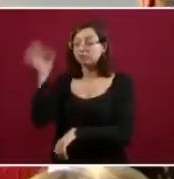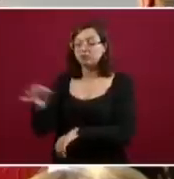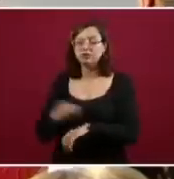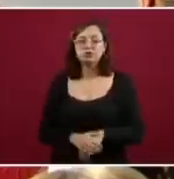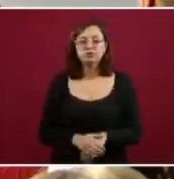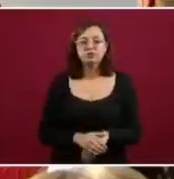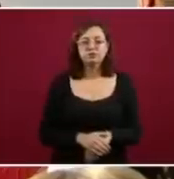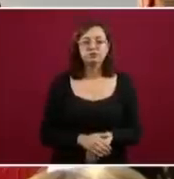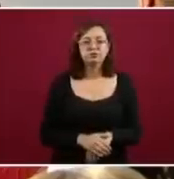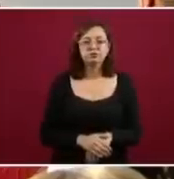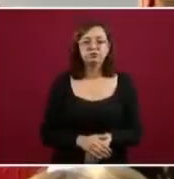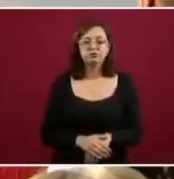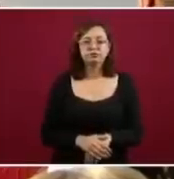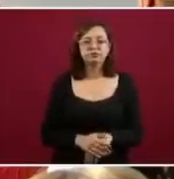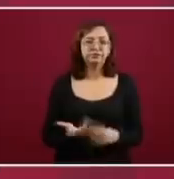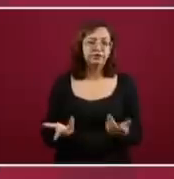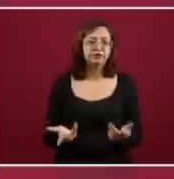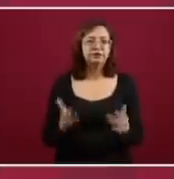tocando la puerta